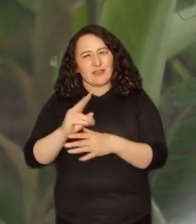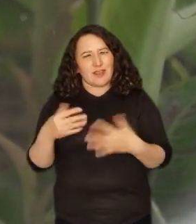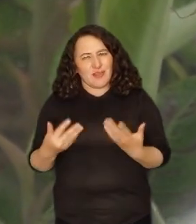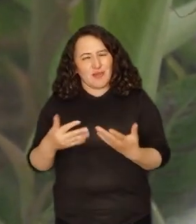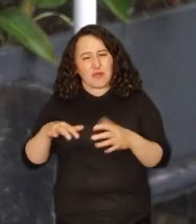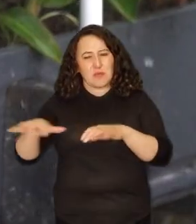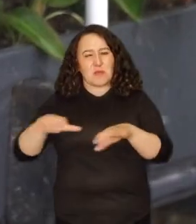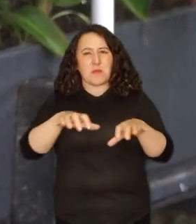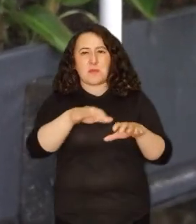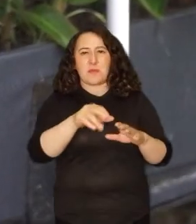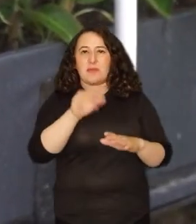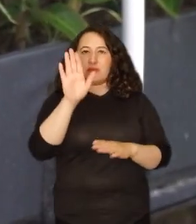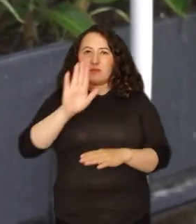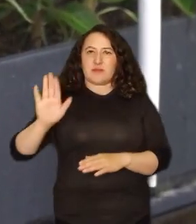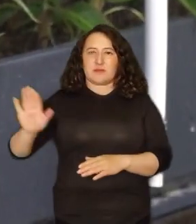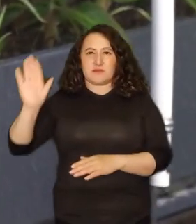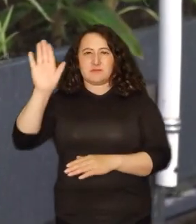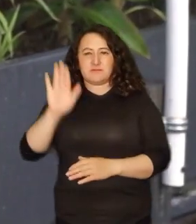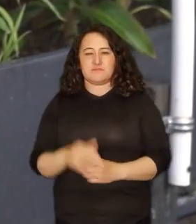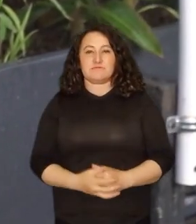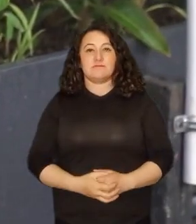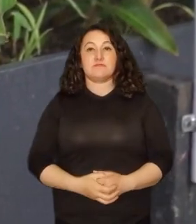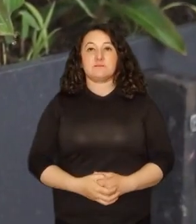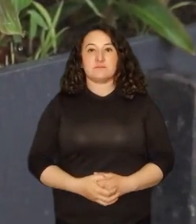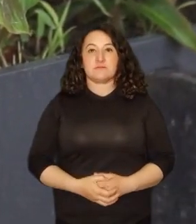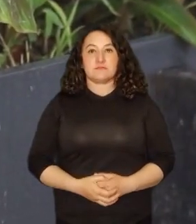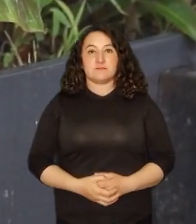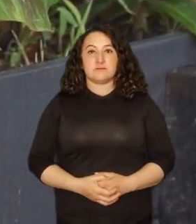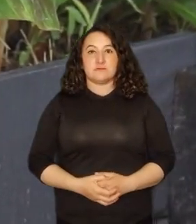vegetal que es distribuido a nivel departamental.